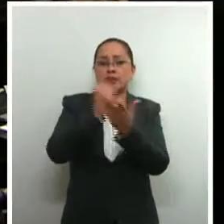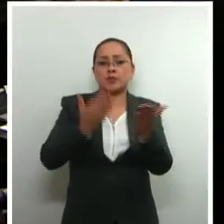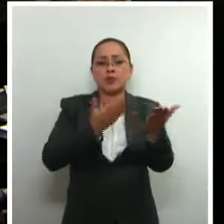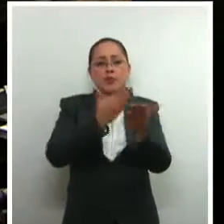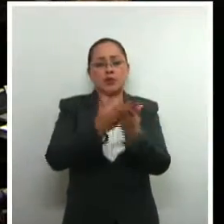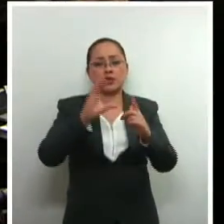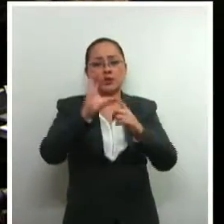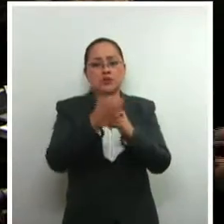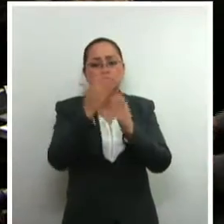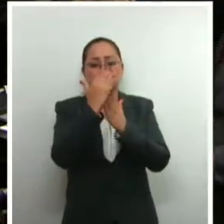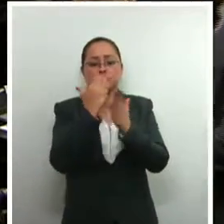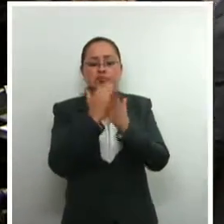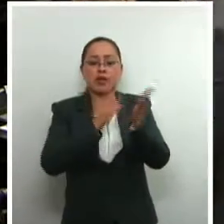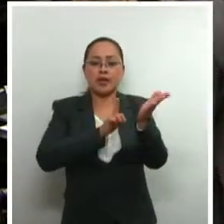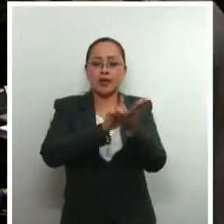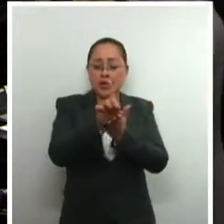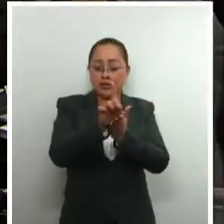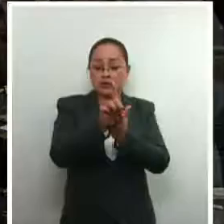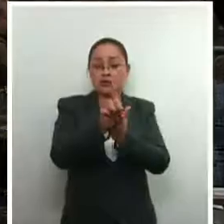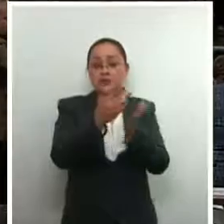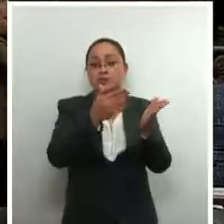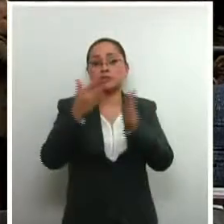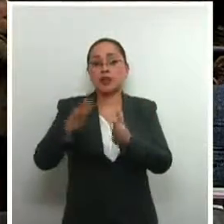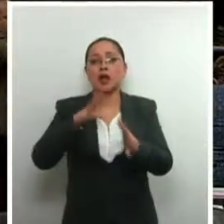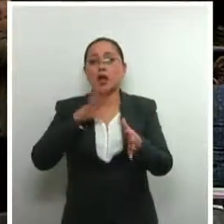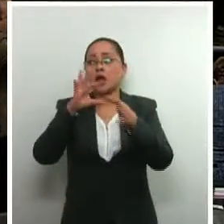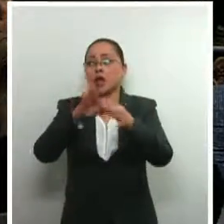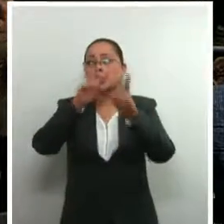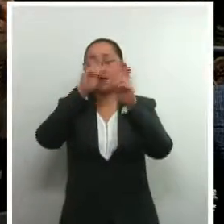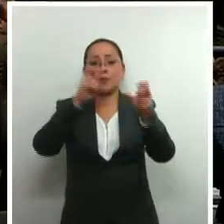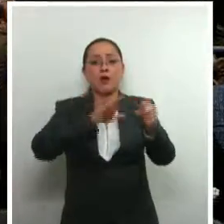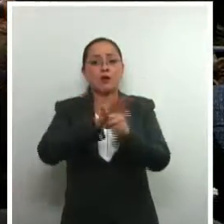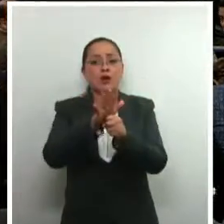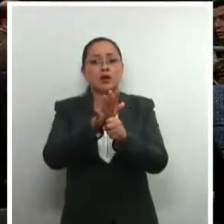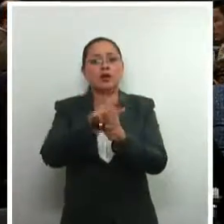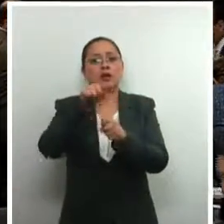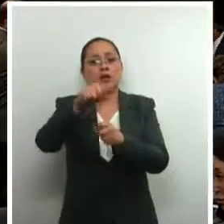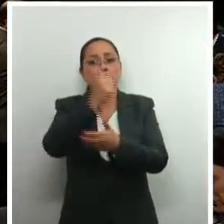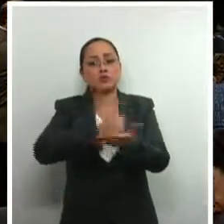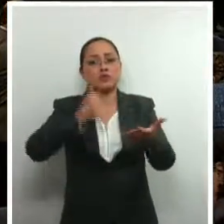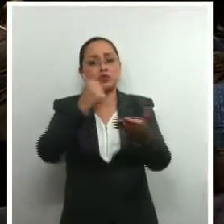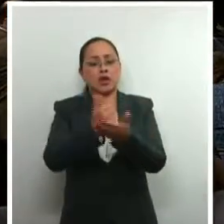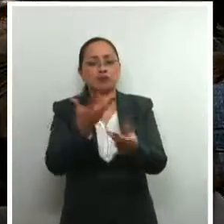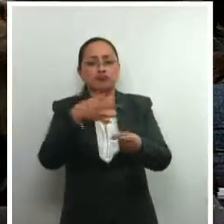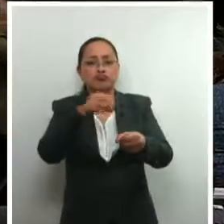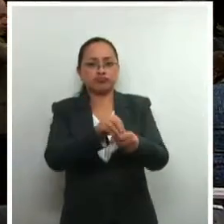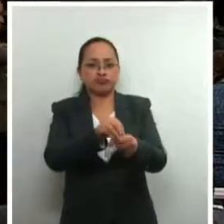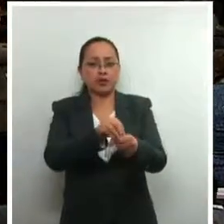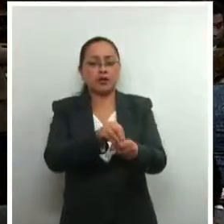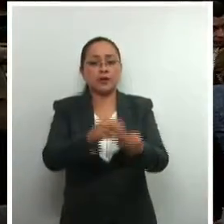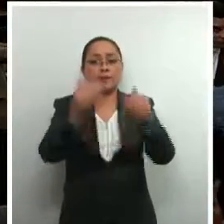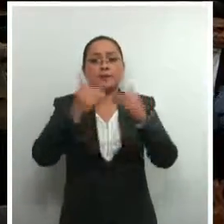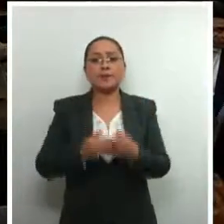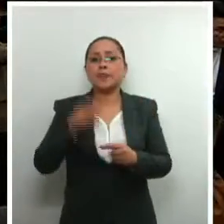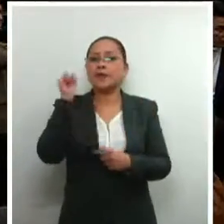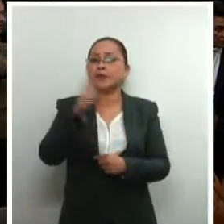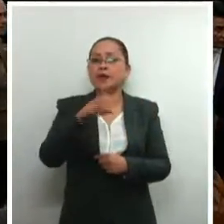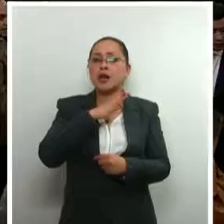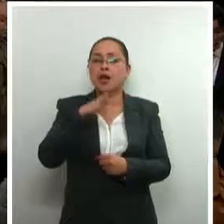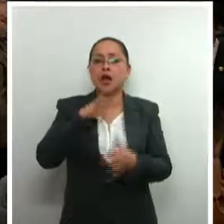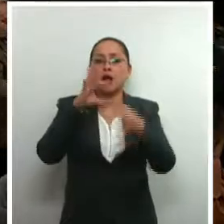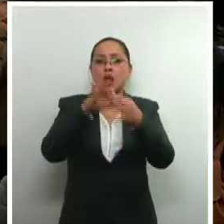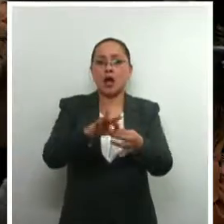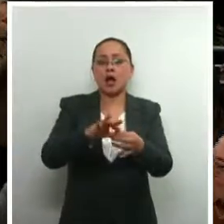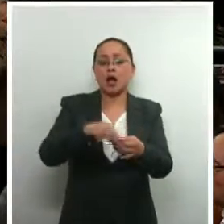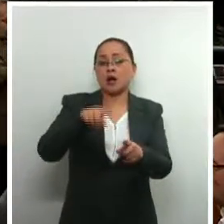la Comisión de Carta de Derechos, el cual habla de una ciudad incluyente. De igual forma, le comento